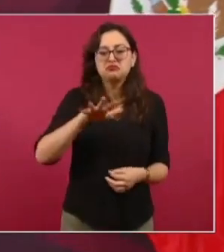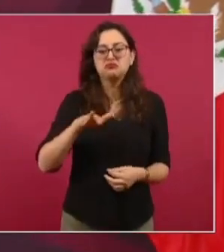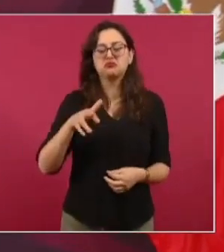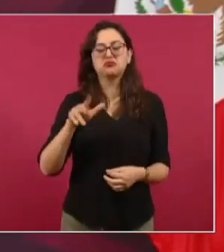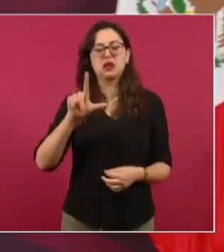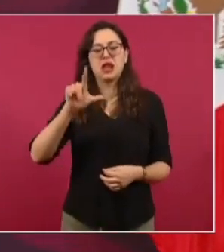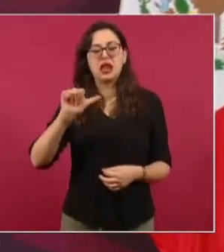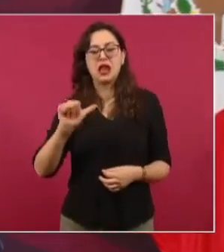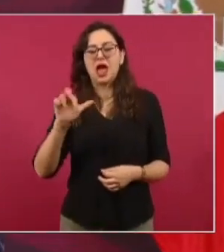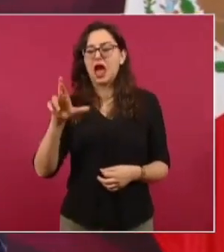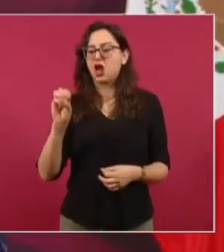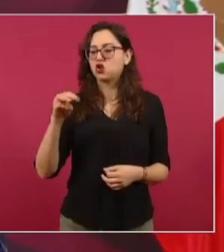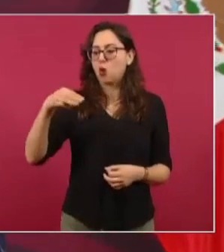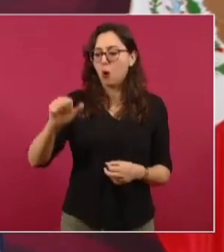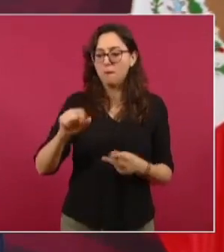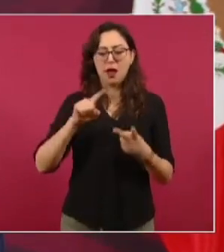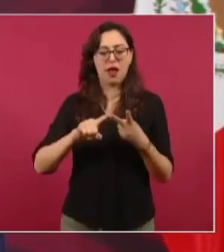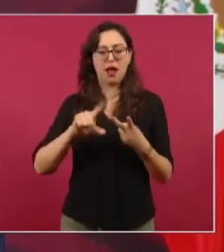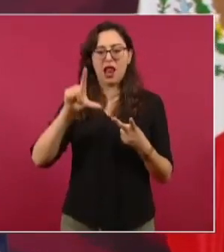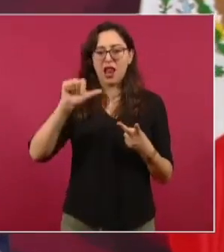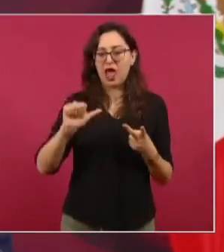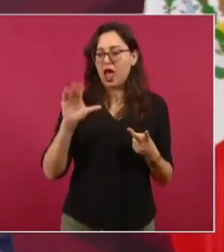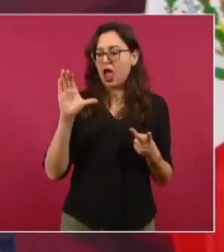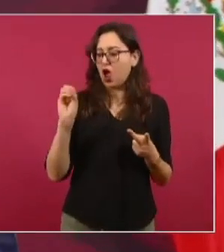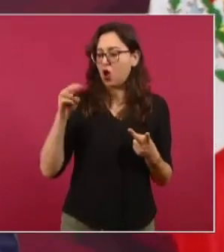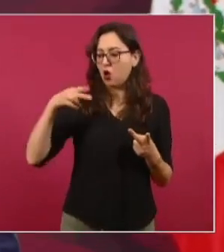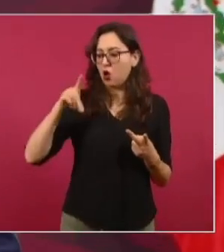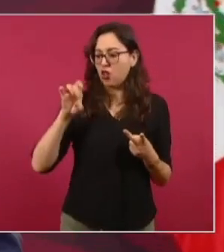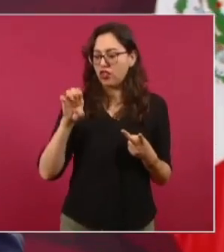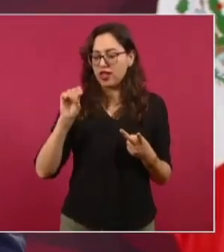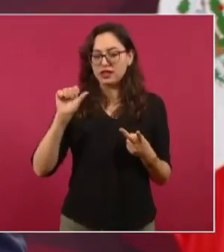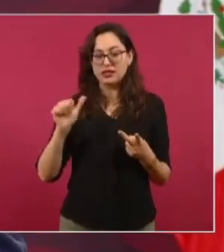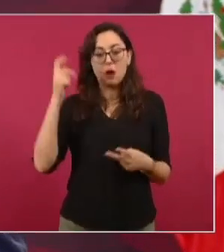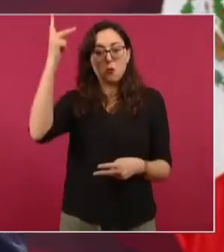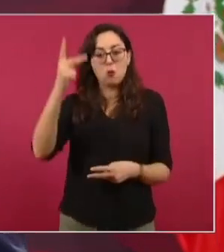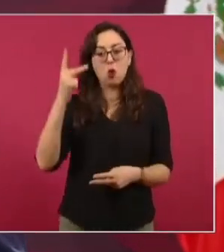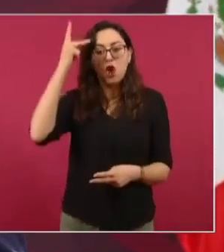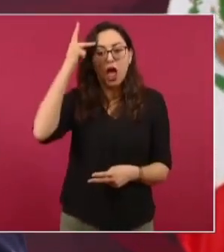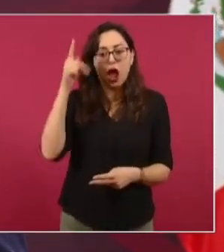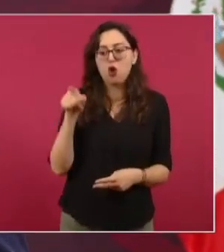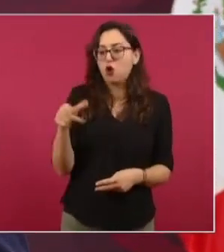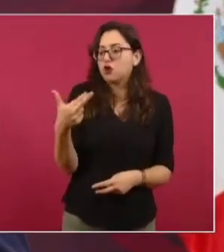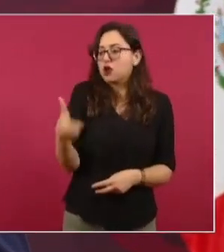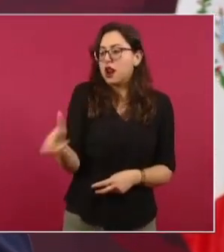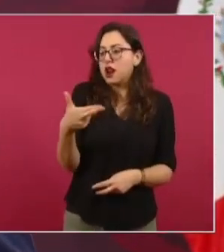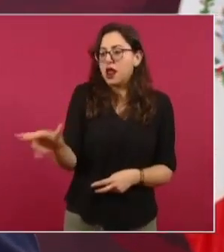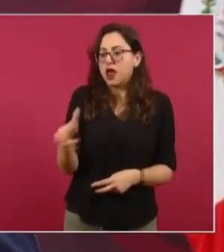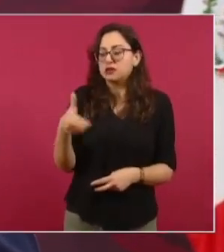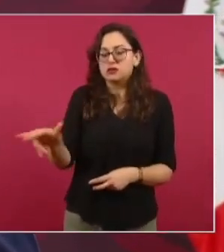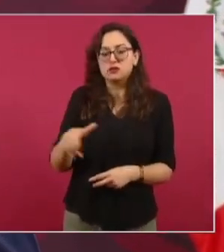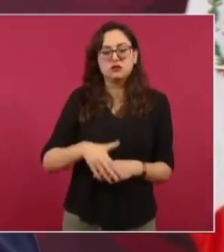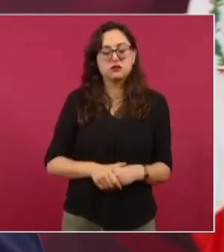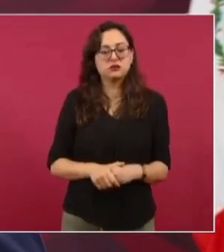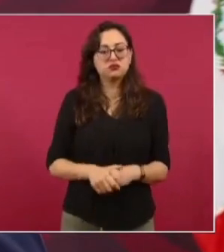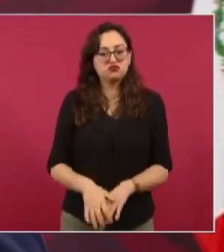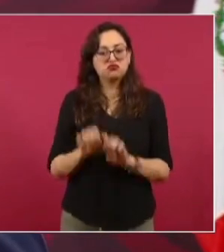o de la Condesa de Polanco y va a haber